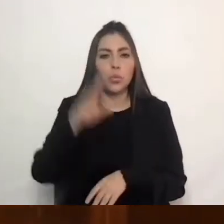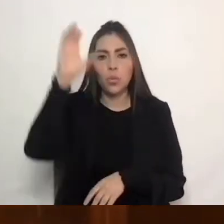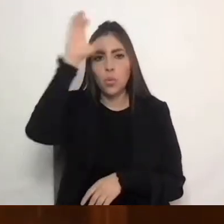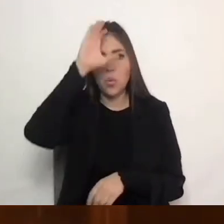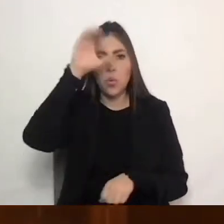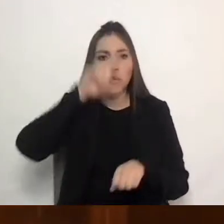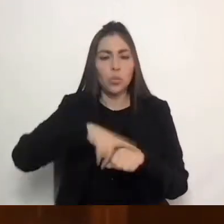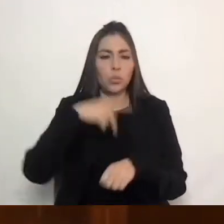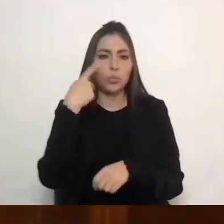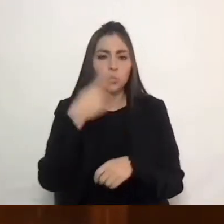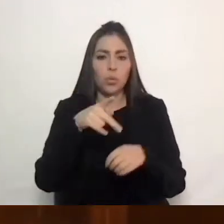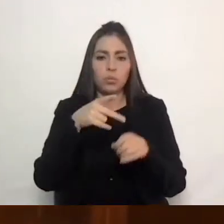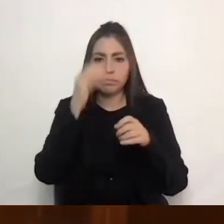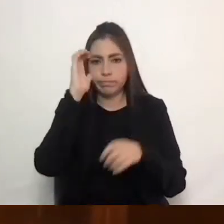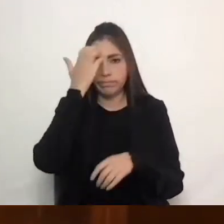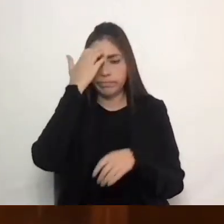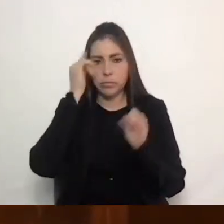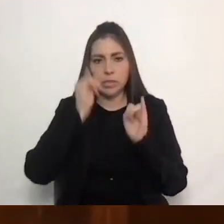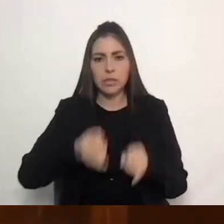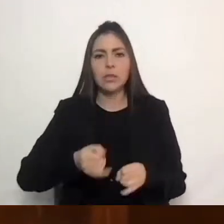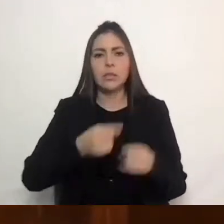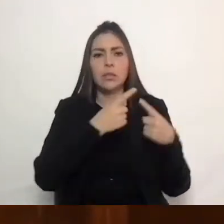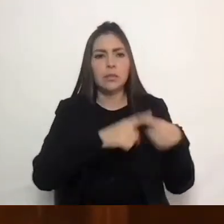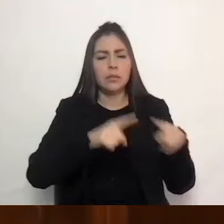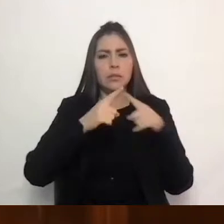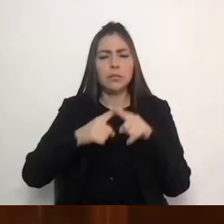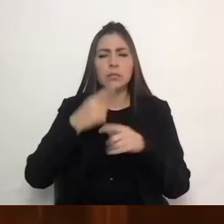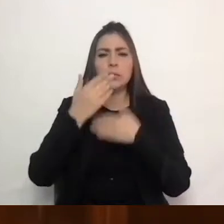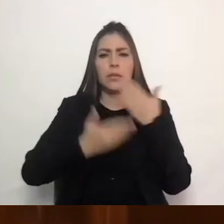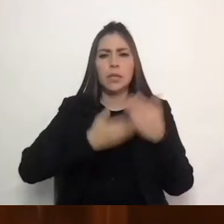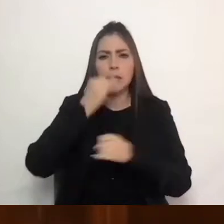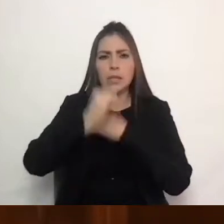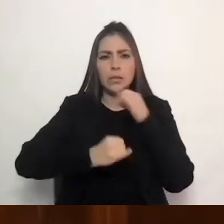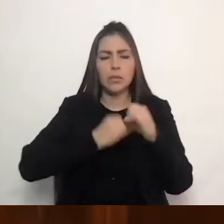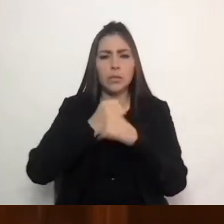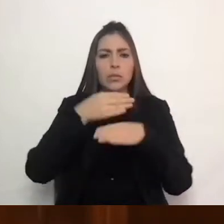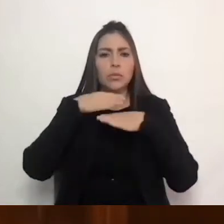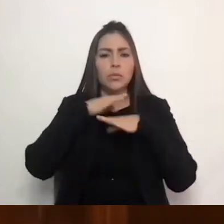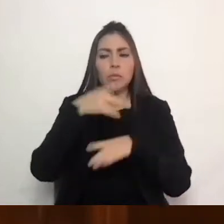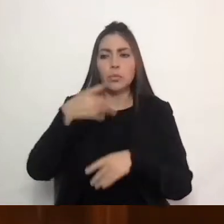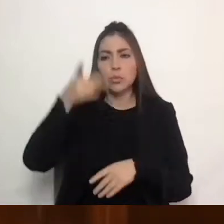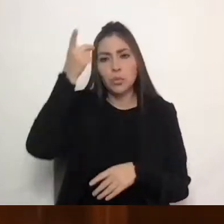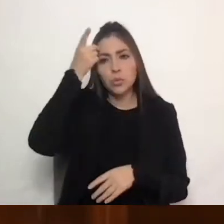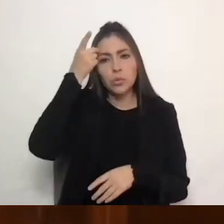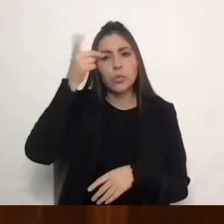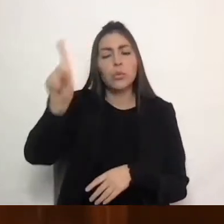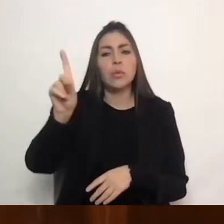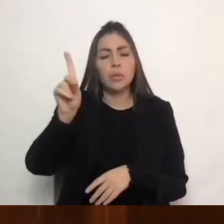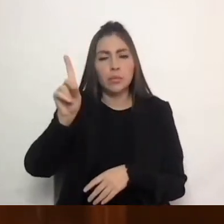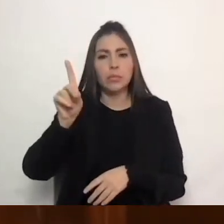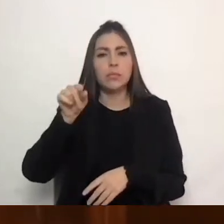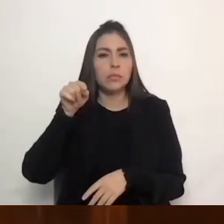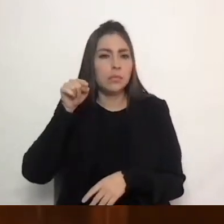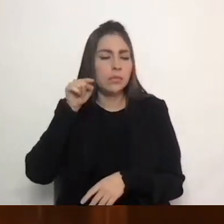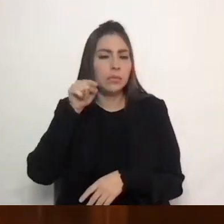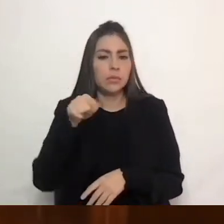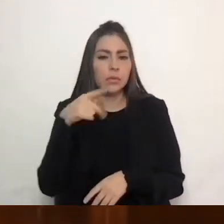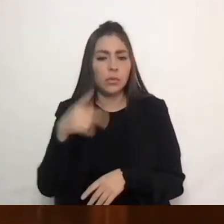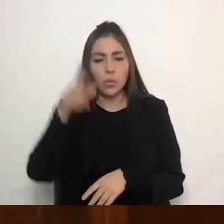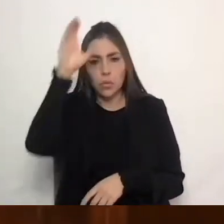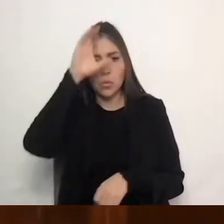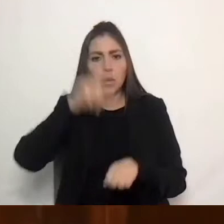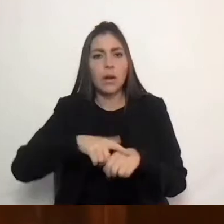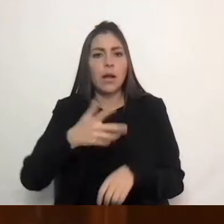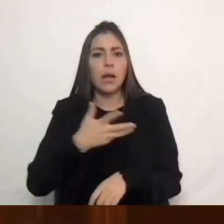las disposiciones internacionales aplicables en materia de patrimonio cultural intangible se encuentran la